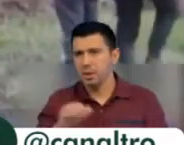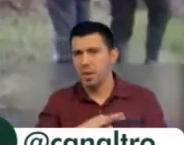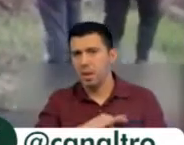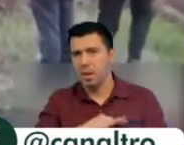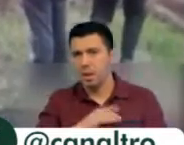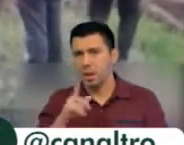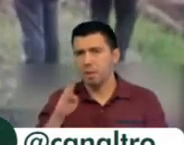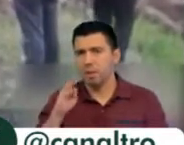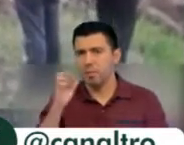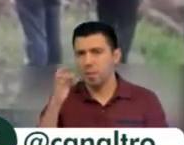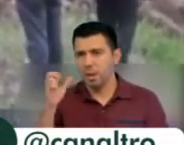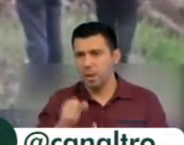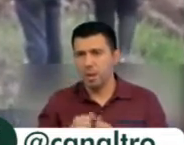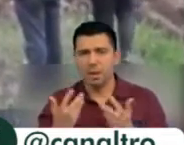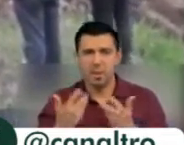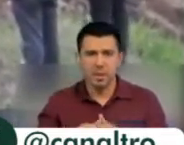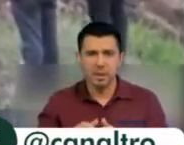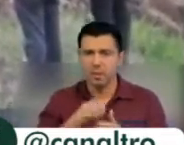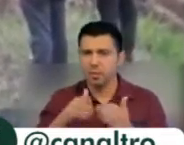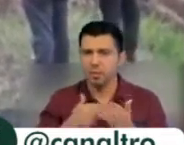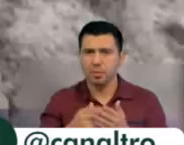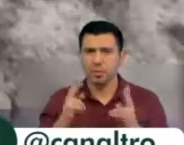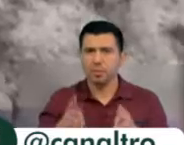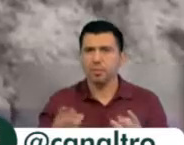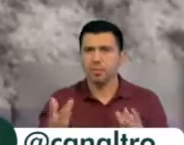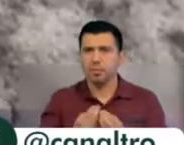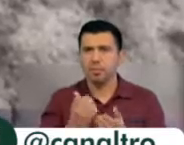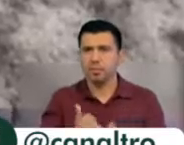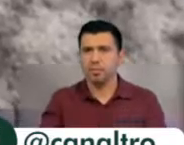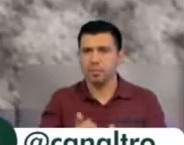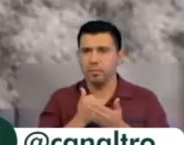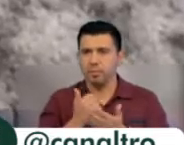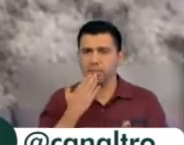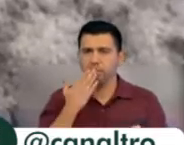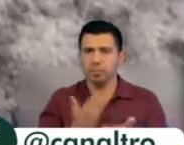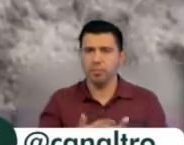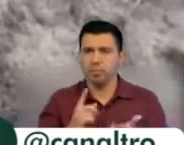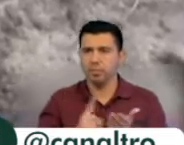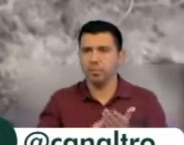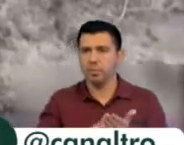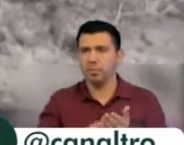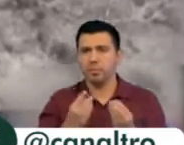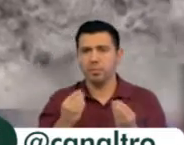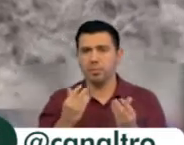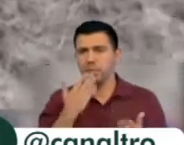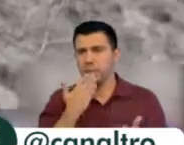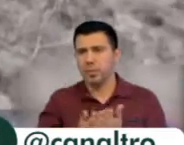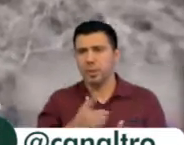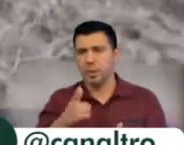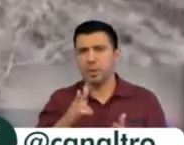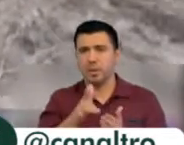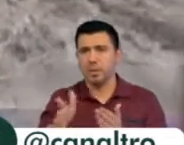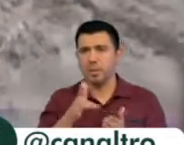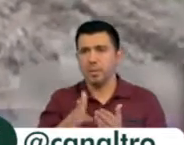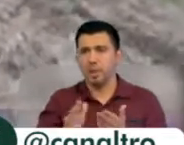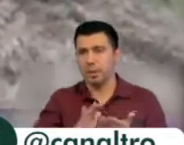a los empresarios, a toda la gente que nos ha ayudado, de verdad, mil gracias. Yo creo que hoy ya solucionamos esta emergencia